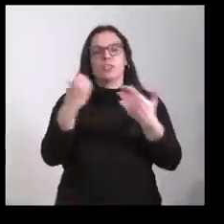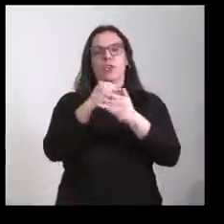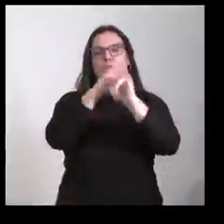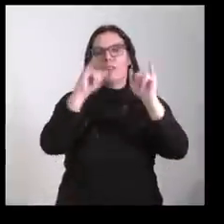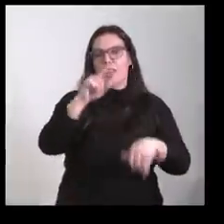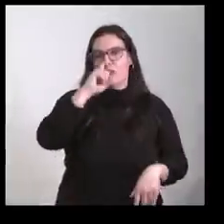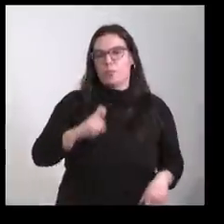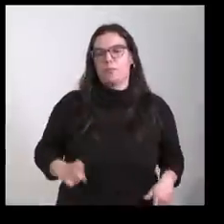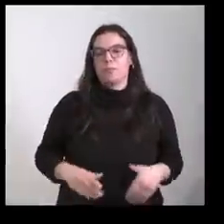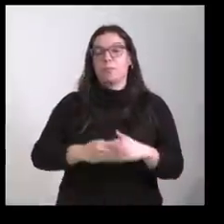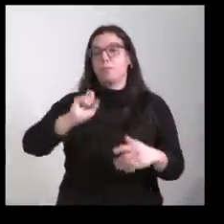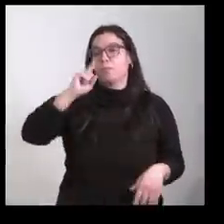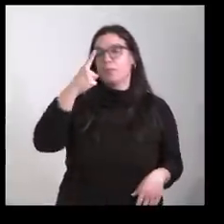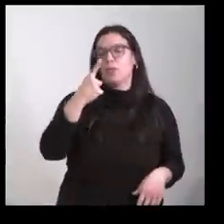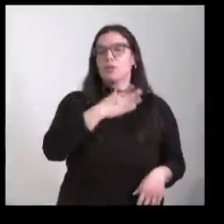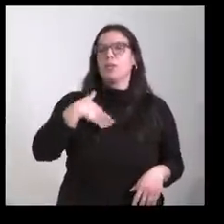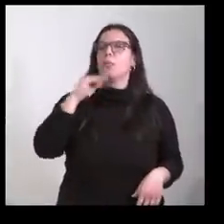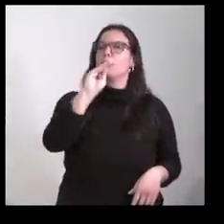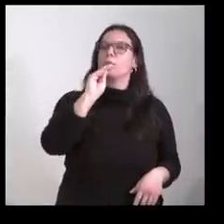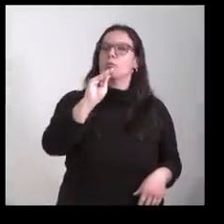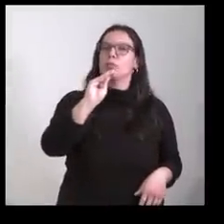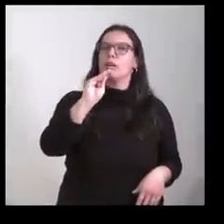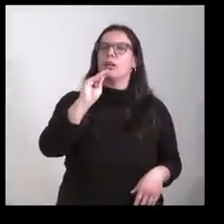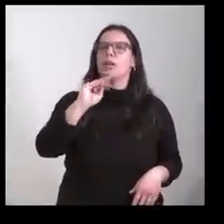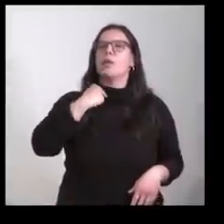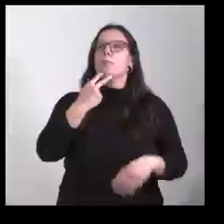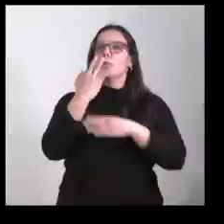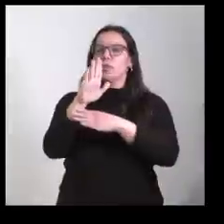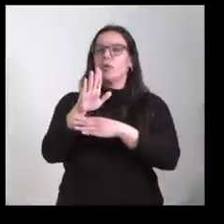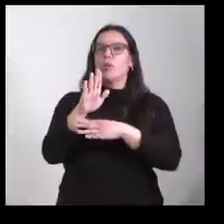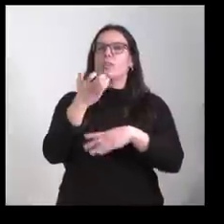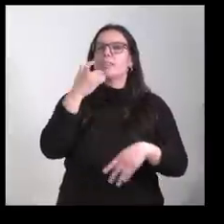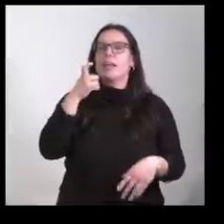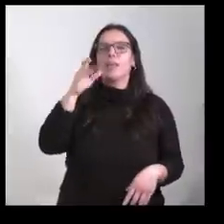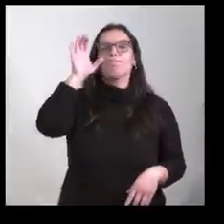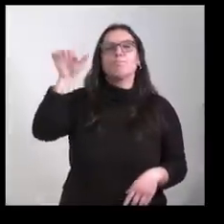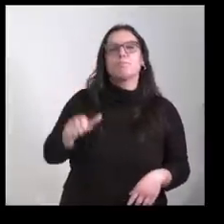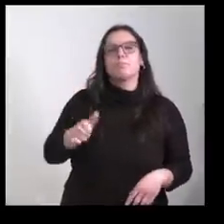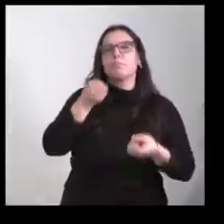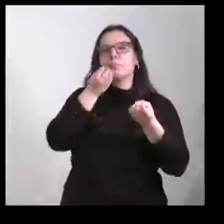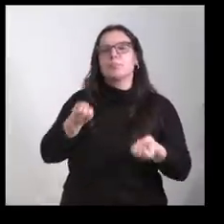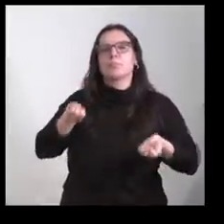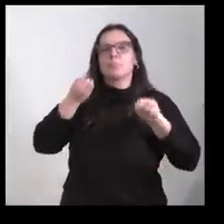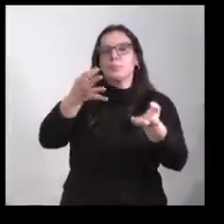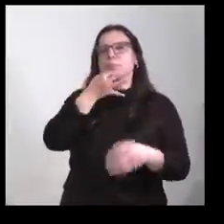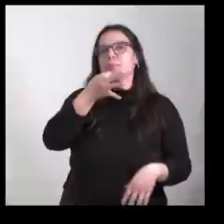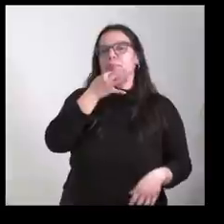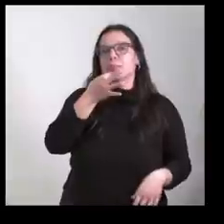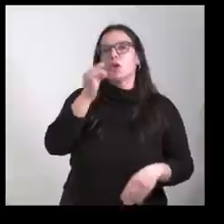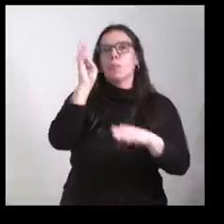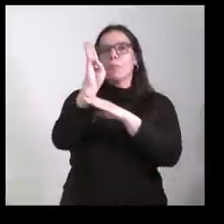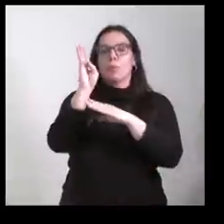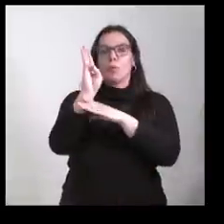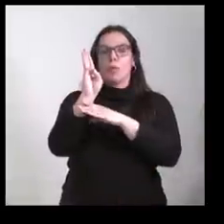año en primer lugar me gustaría preguntarle a carrido al portavoz si ha escuchado las declaraciones del procurador